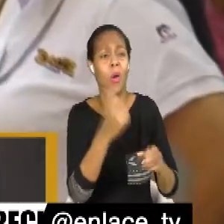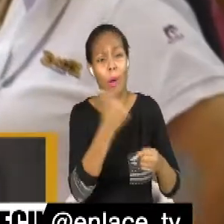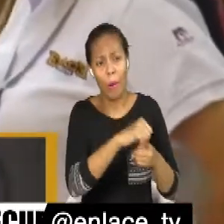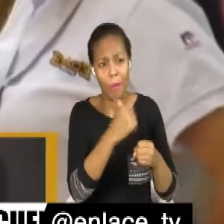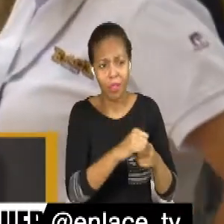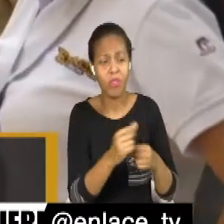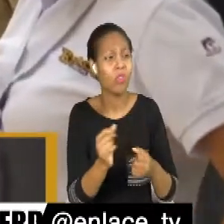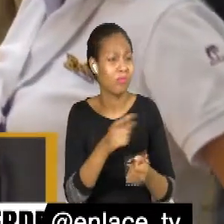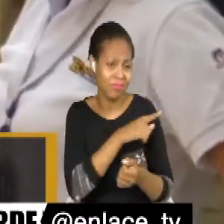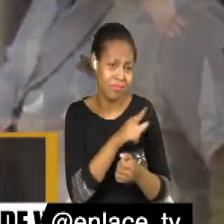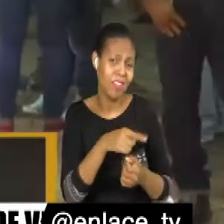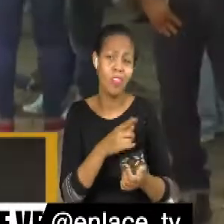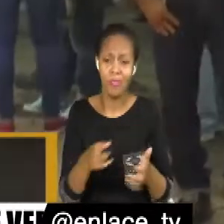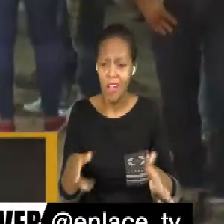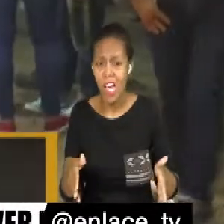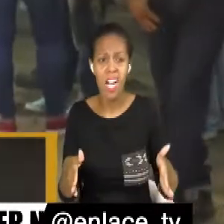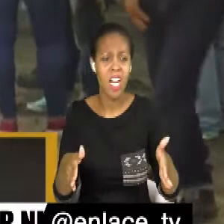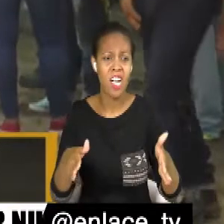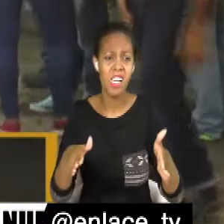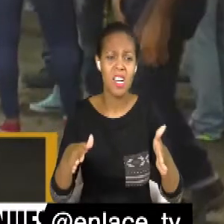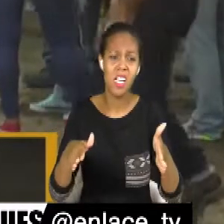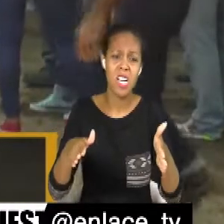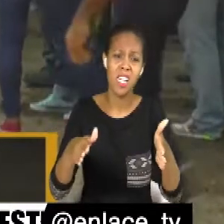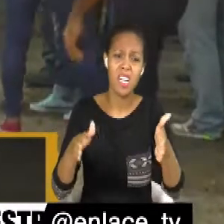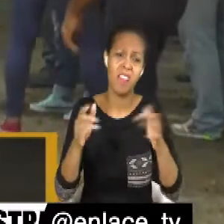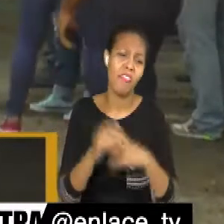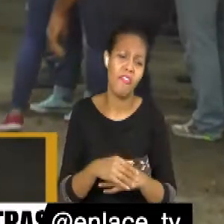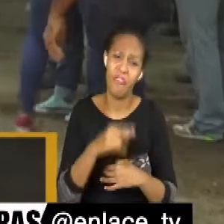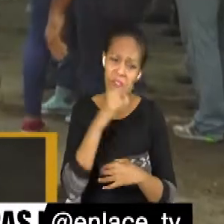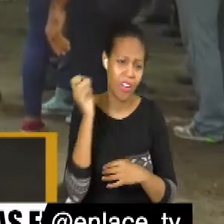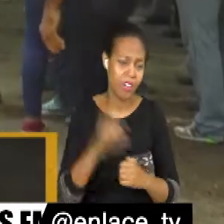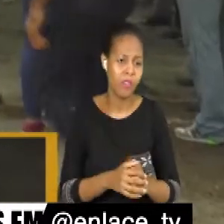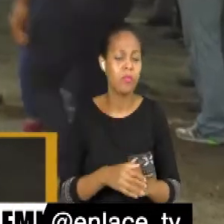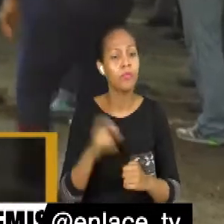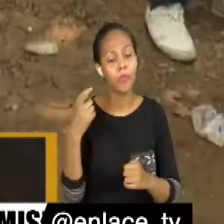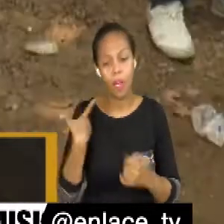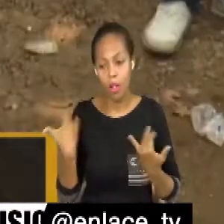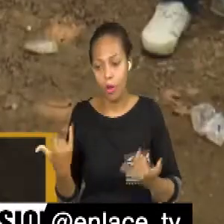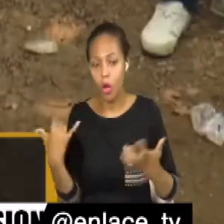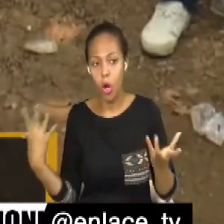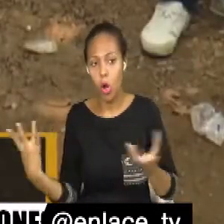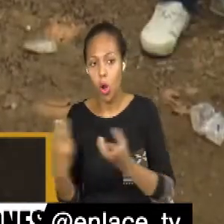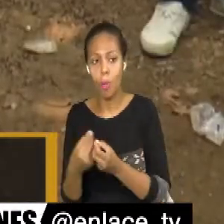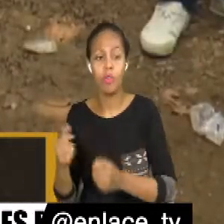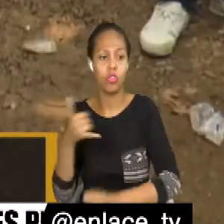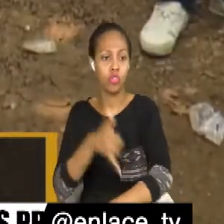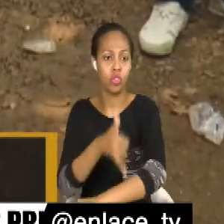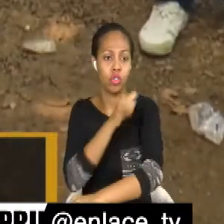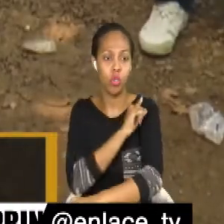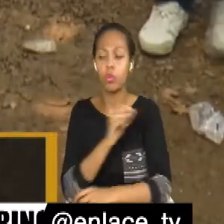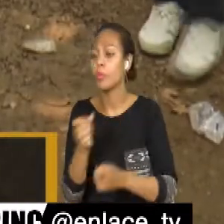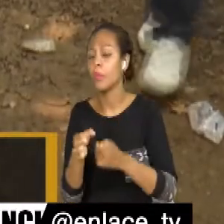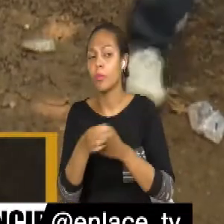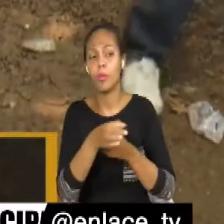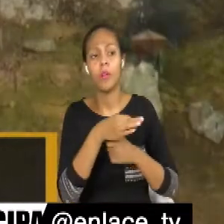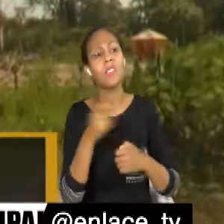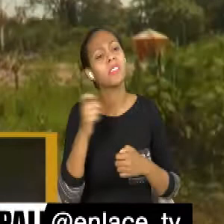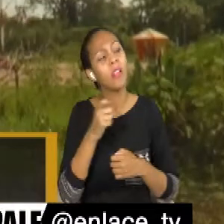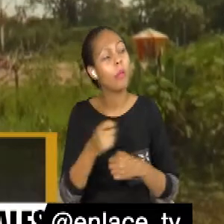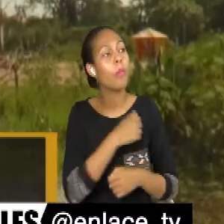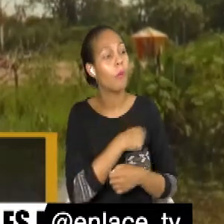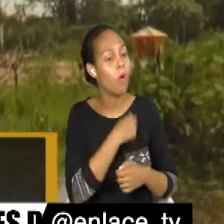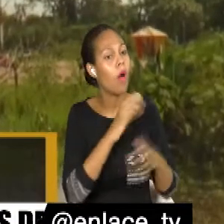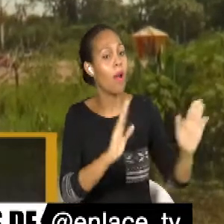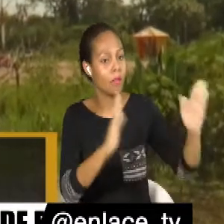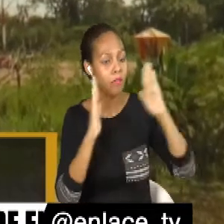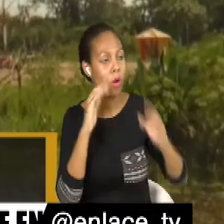es una protesta pacífica de las comunidades de Yondó, juntas comunales, organizaciones sociales, que estamos protestando por el incumplimiento de Ecopetrol frente al estado